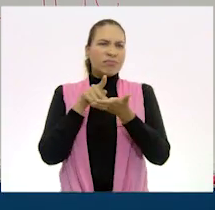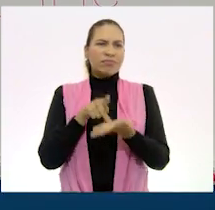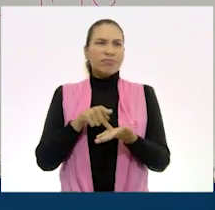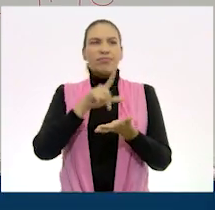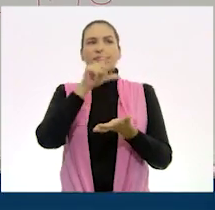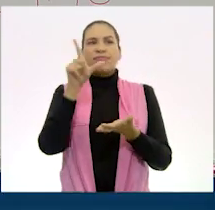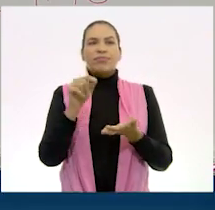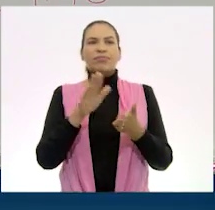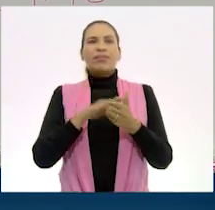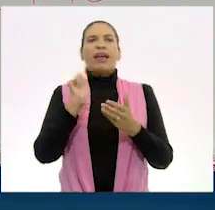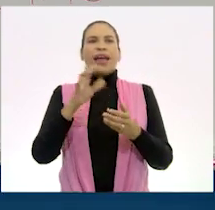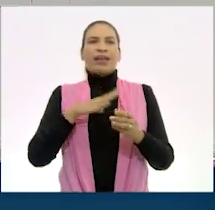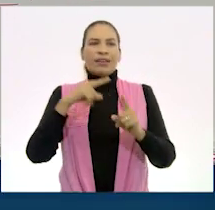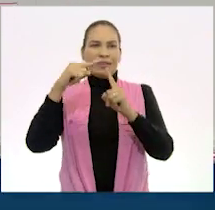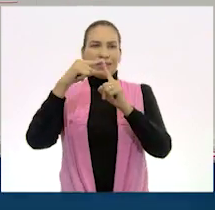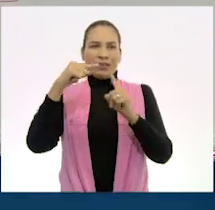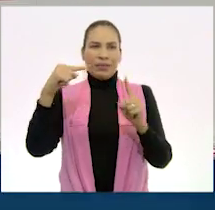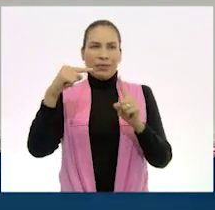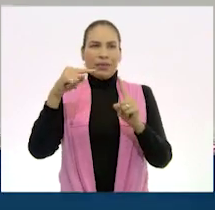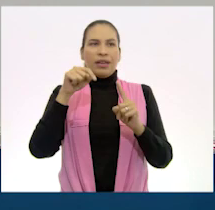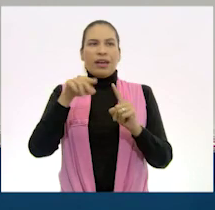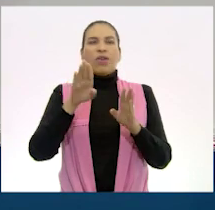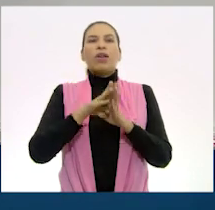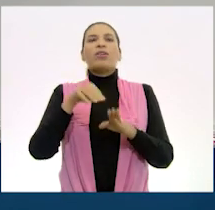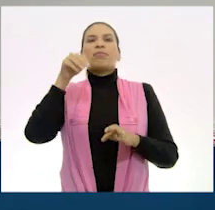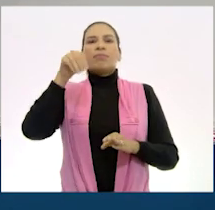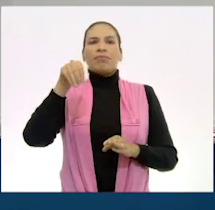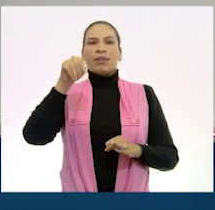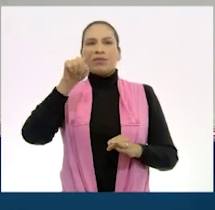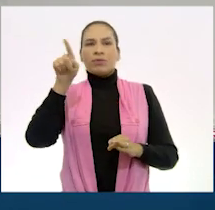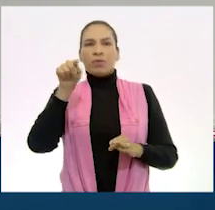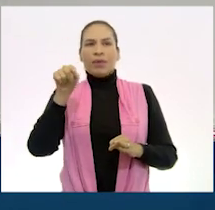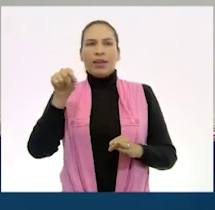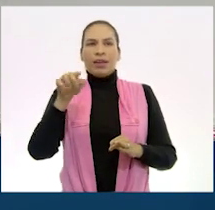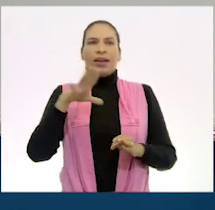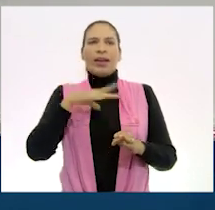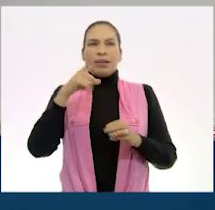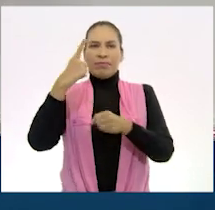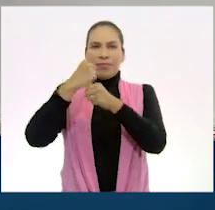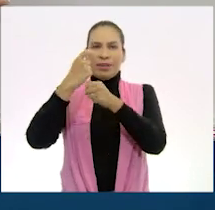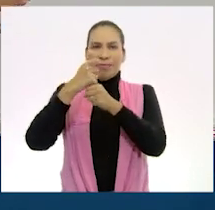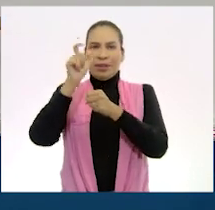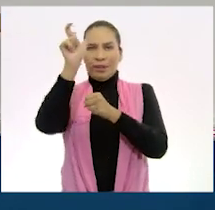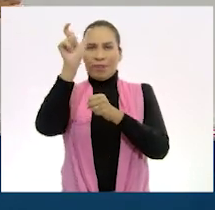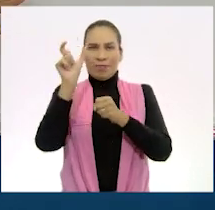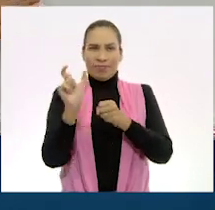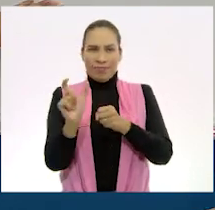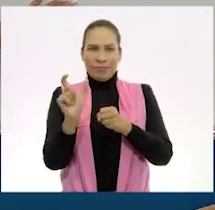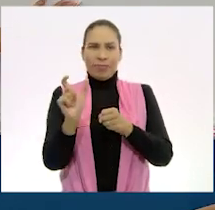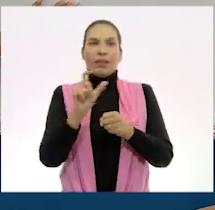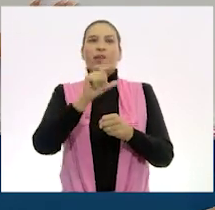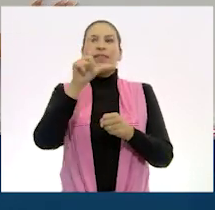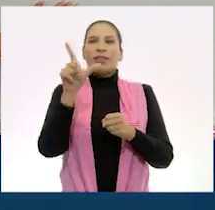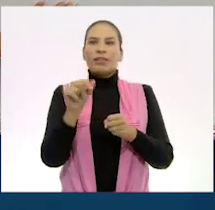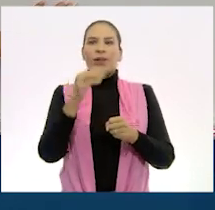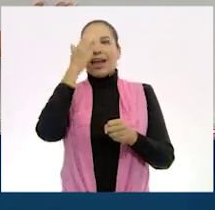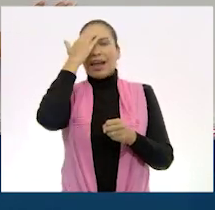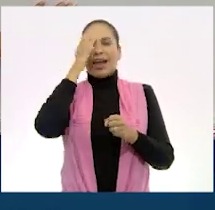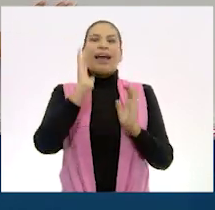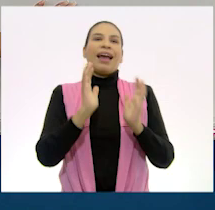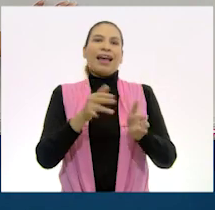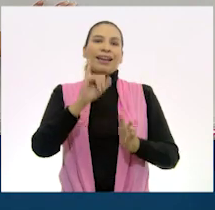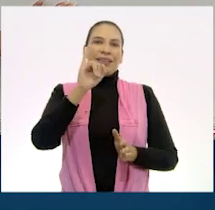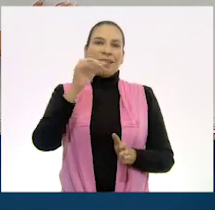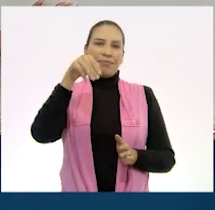y lo vamos a dividir en los metros al cuadrado que nos dieron en esta primera operación. Y así vamos a conocer